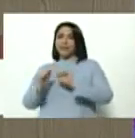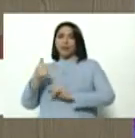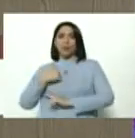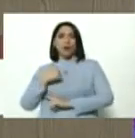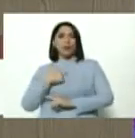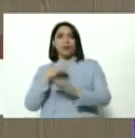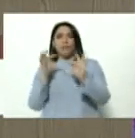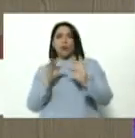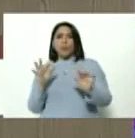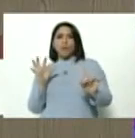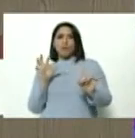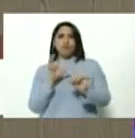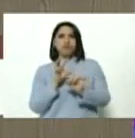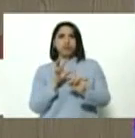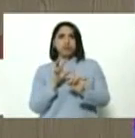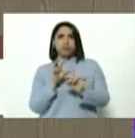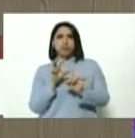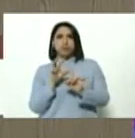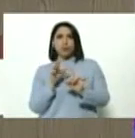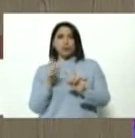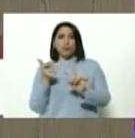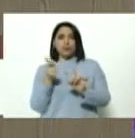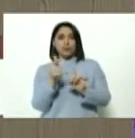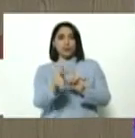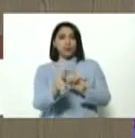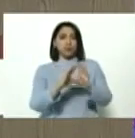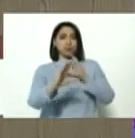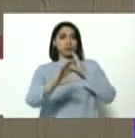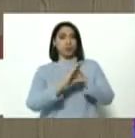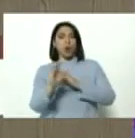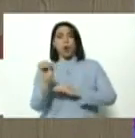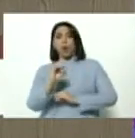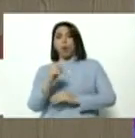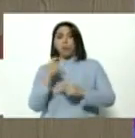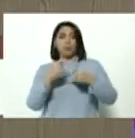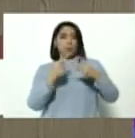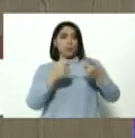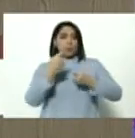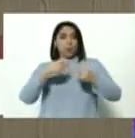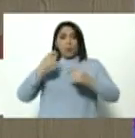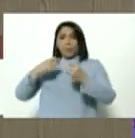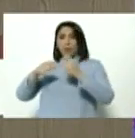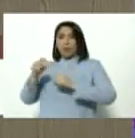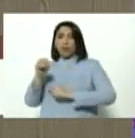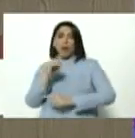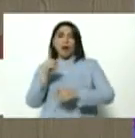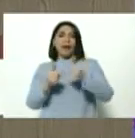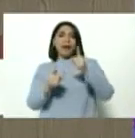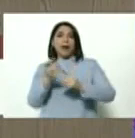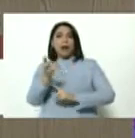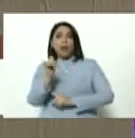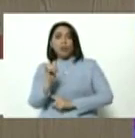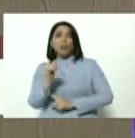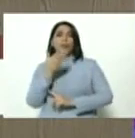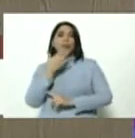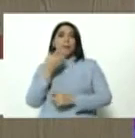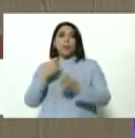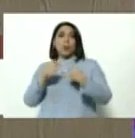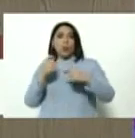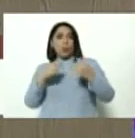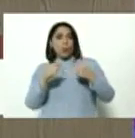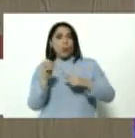de aglomeración, sea en el transporte público, sea en estos comercios. Si hay alguna tienda, algún comercio,